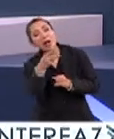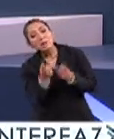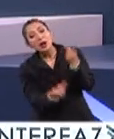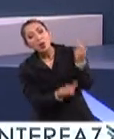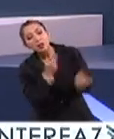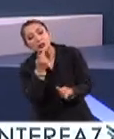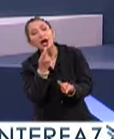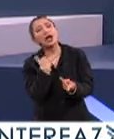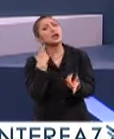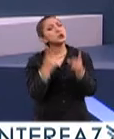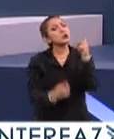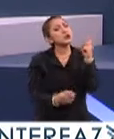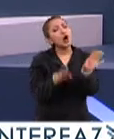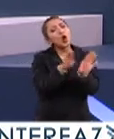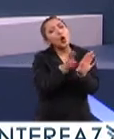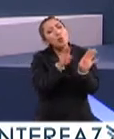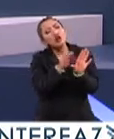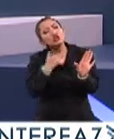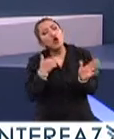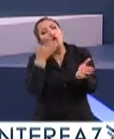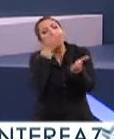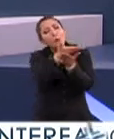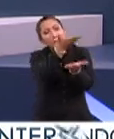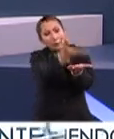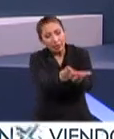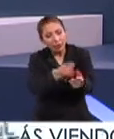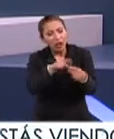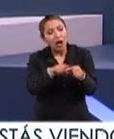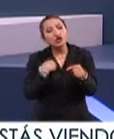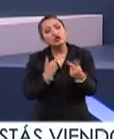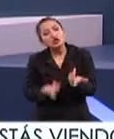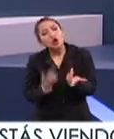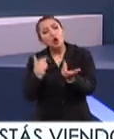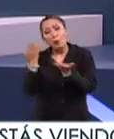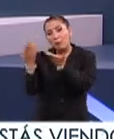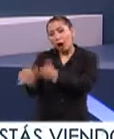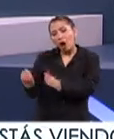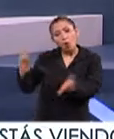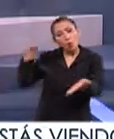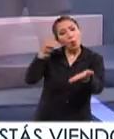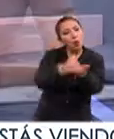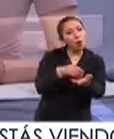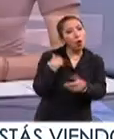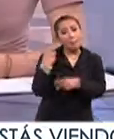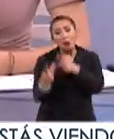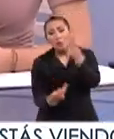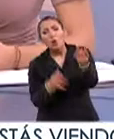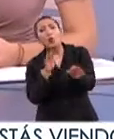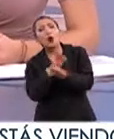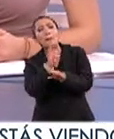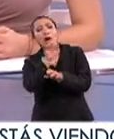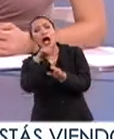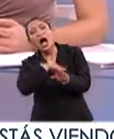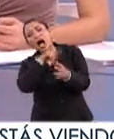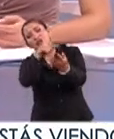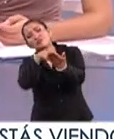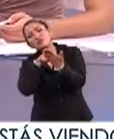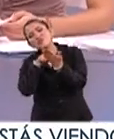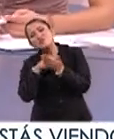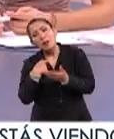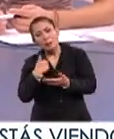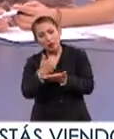Pueden preguntar cómo entrar, pueden preguntar cómo subir su cuenta bancaria, pueden preguntar cuáles son las becas que les